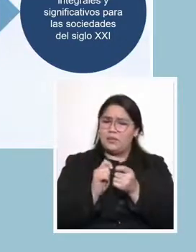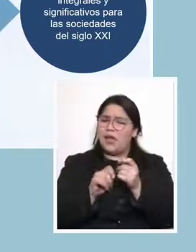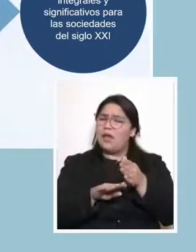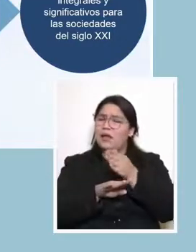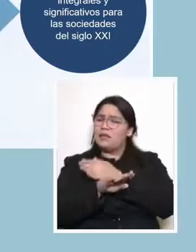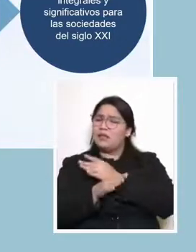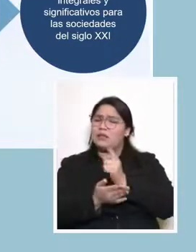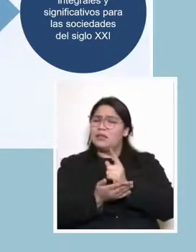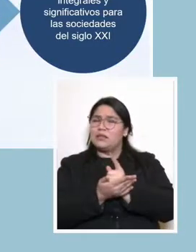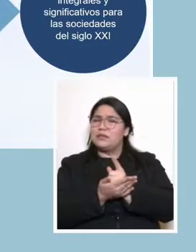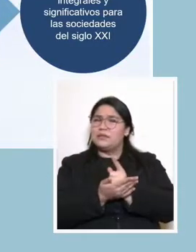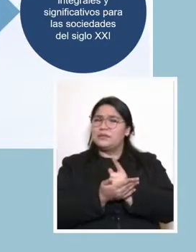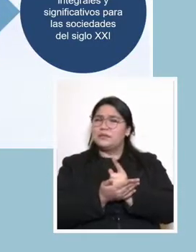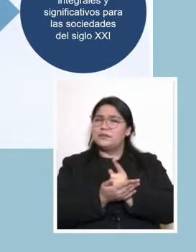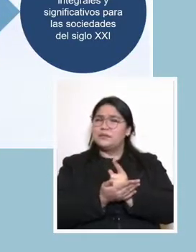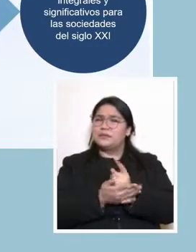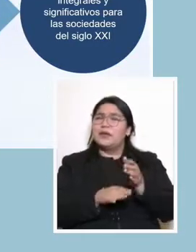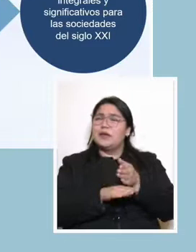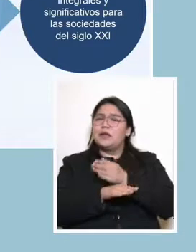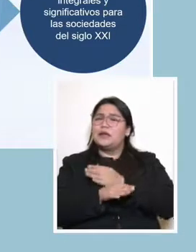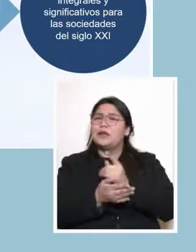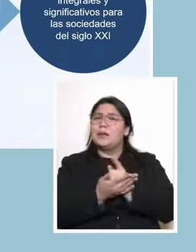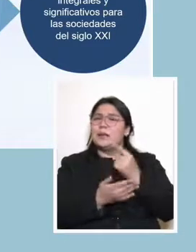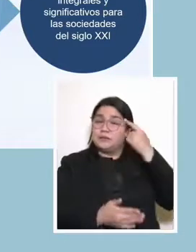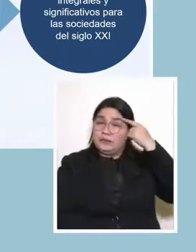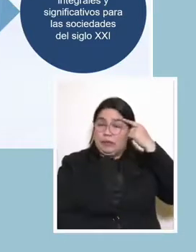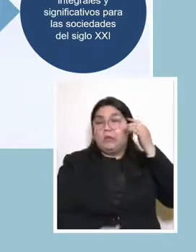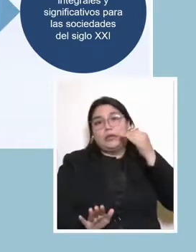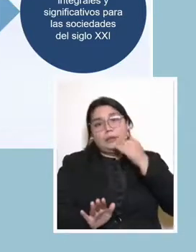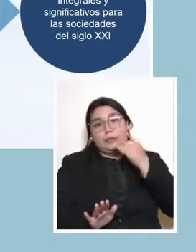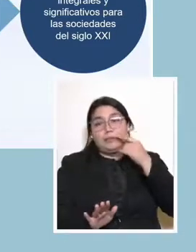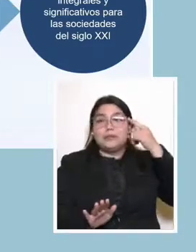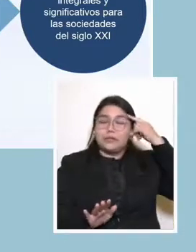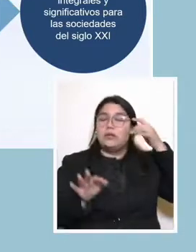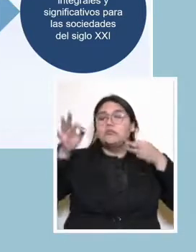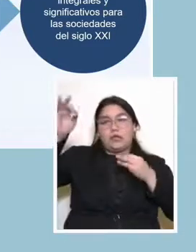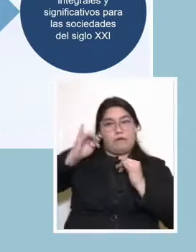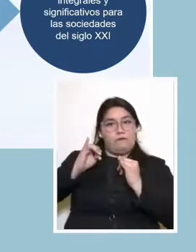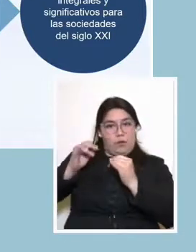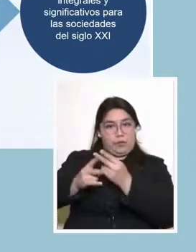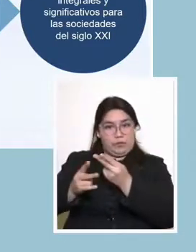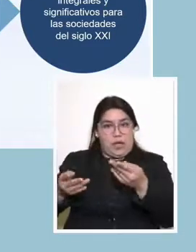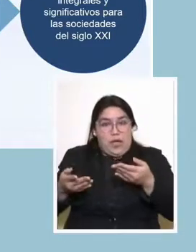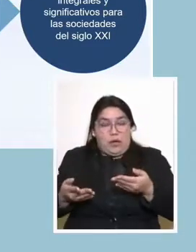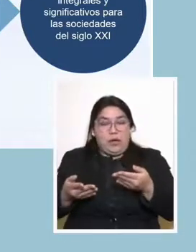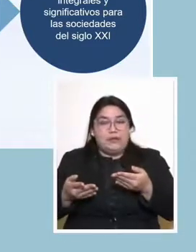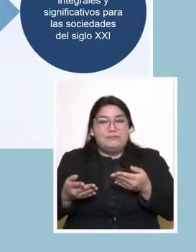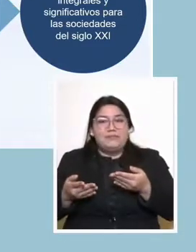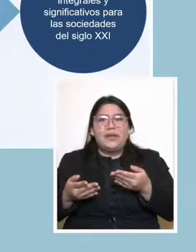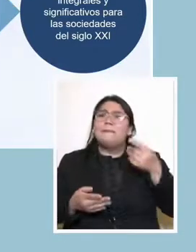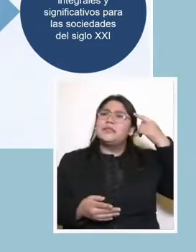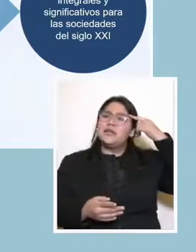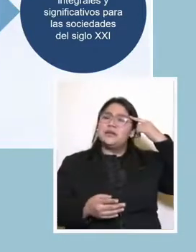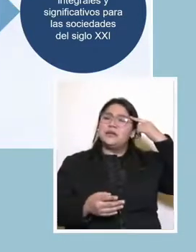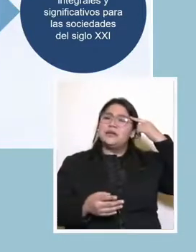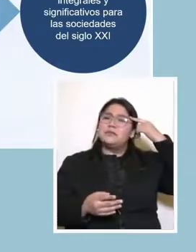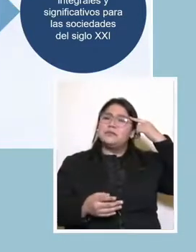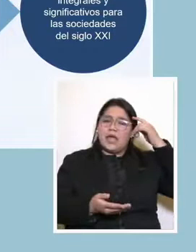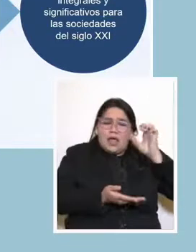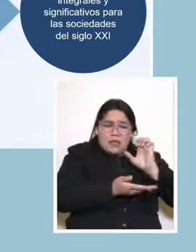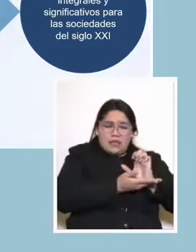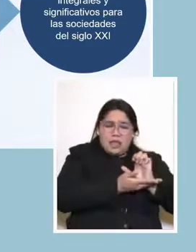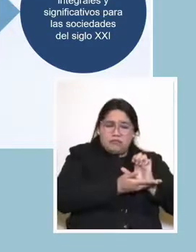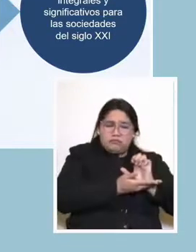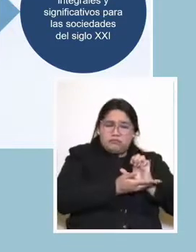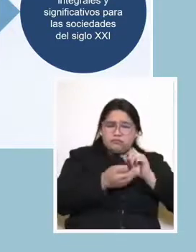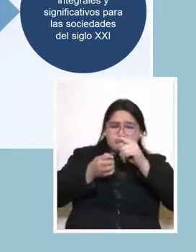es cierto?, también en el marco, pensando, ¿no es cierto?, en el informe, de cuáles son esas condiciones que el Estado debe